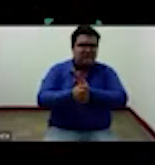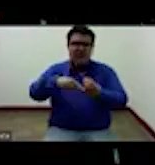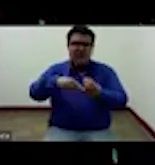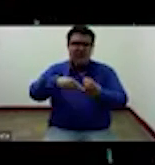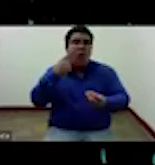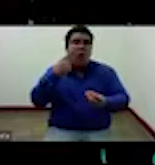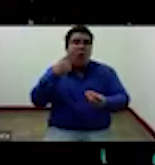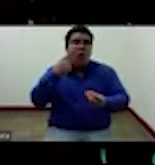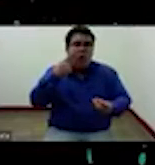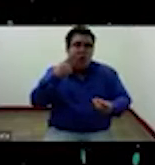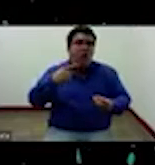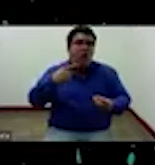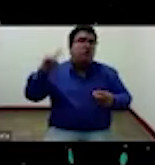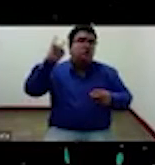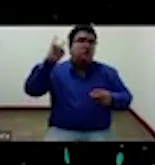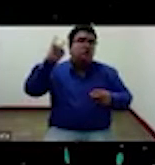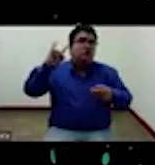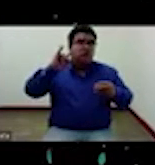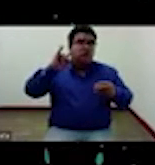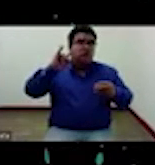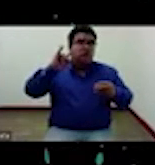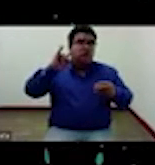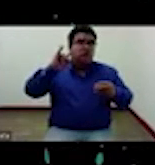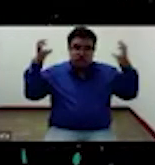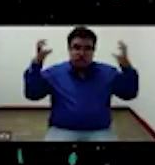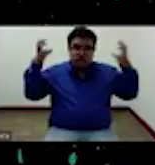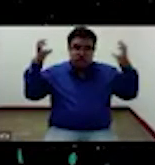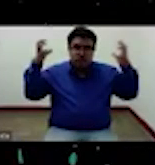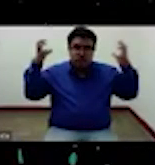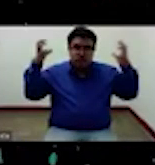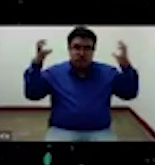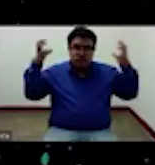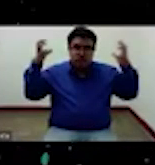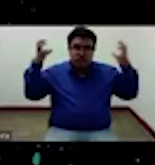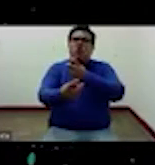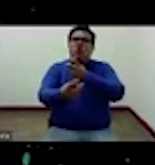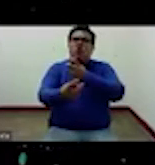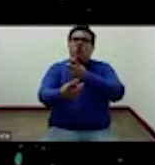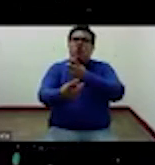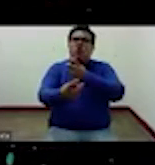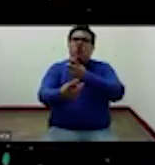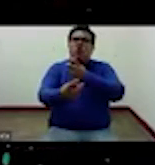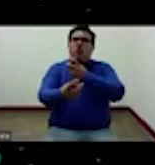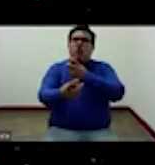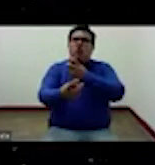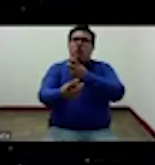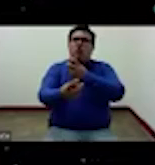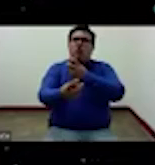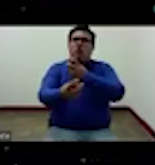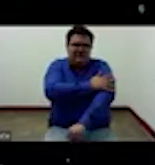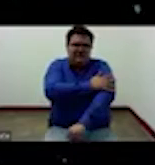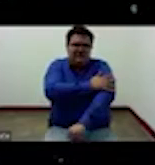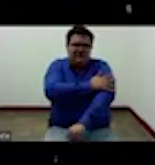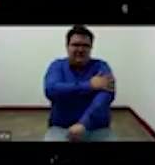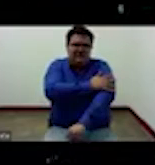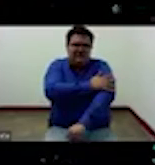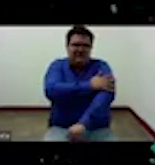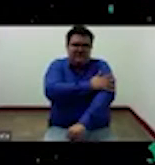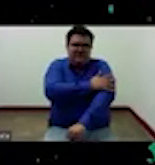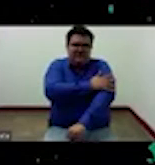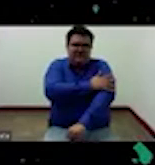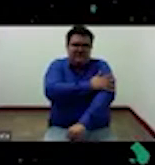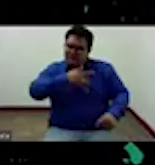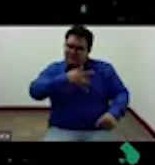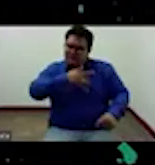escuchamos con el oído, escuchamos con los huesos, escuchamos con la mente, escuchamos con la imaginación, escuchamos con los ojos,